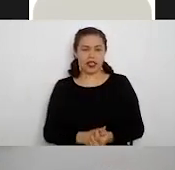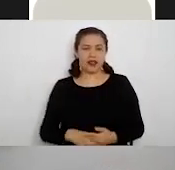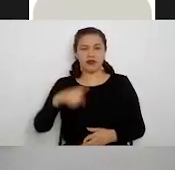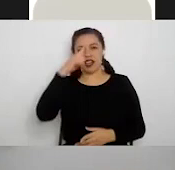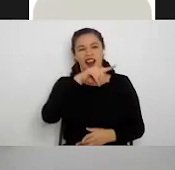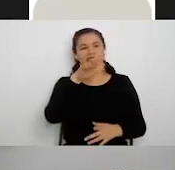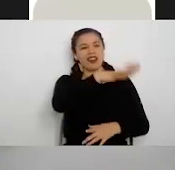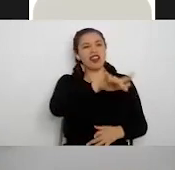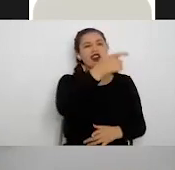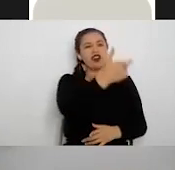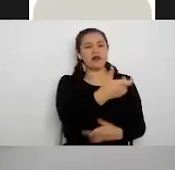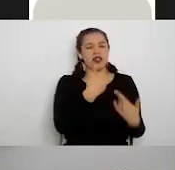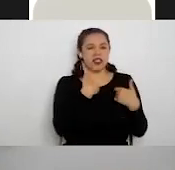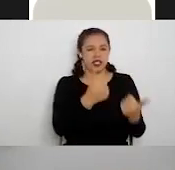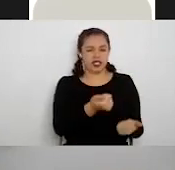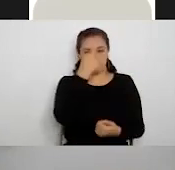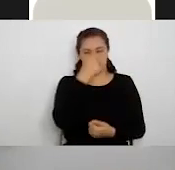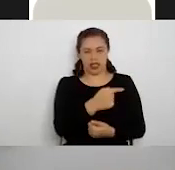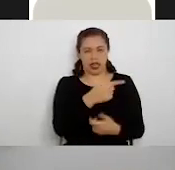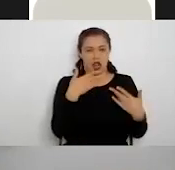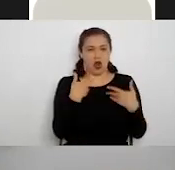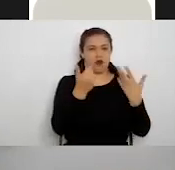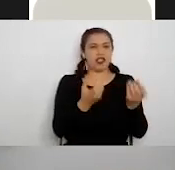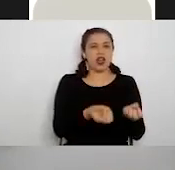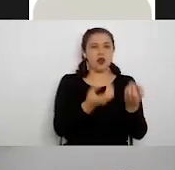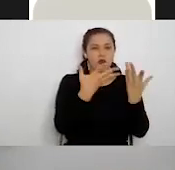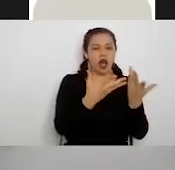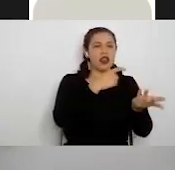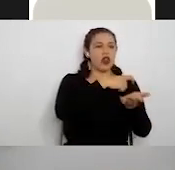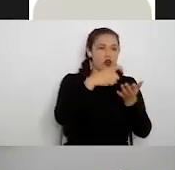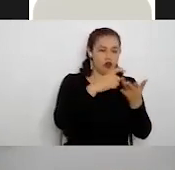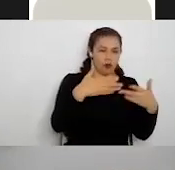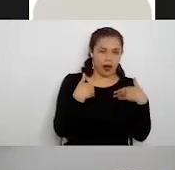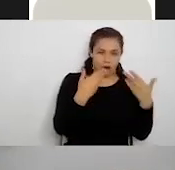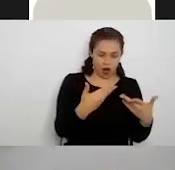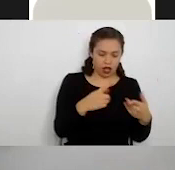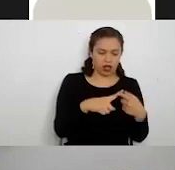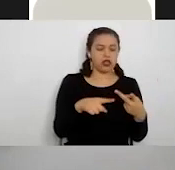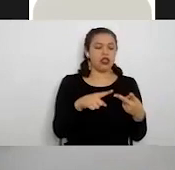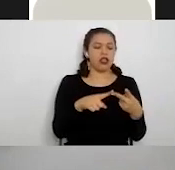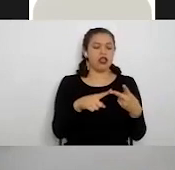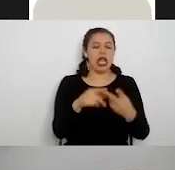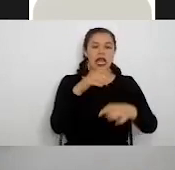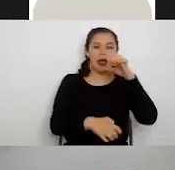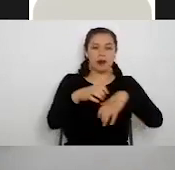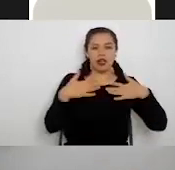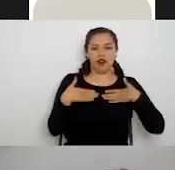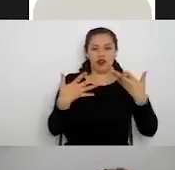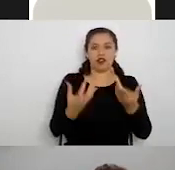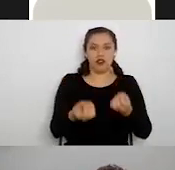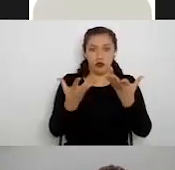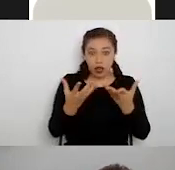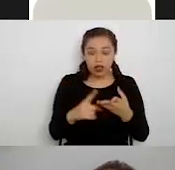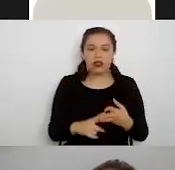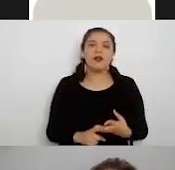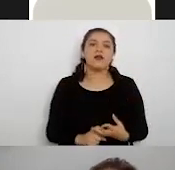economía lo hacen con índices de confianza del consumidor, de confianza empresarial, porque